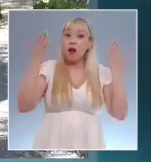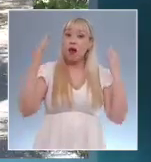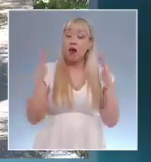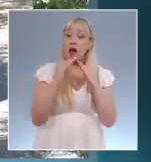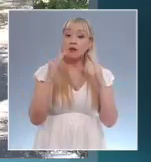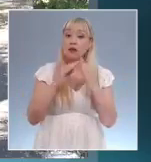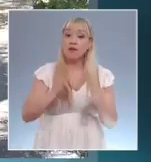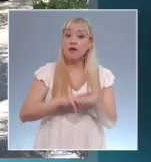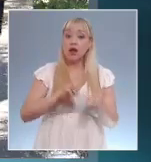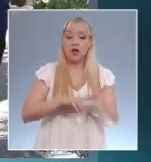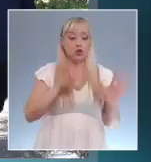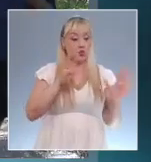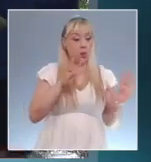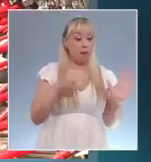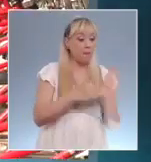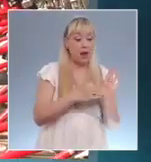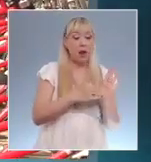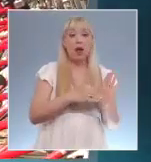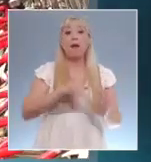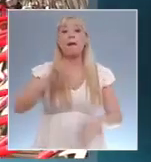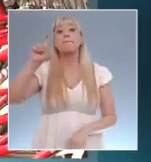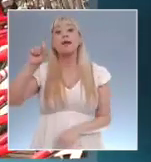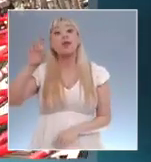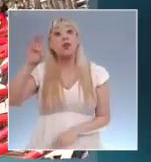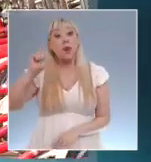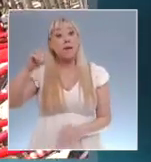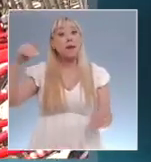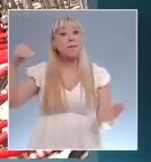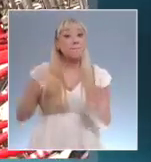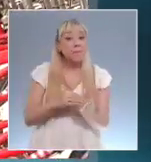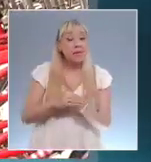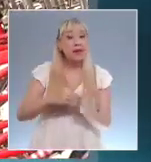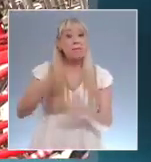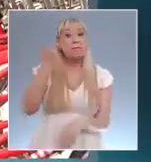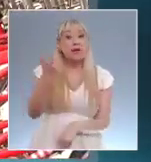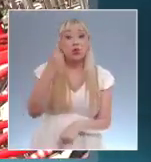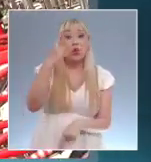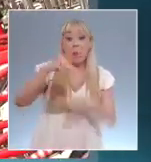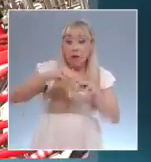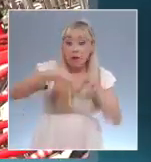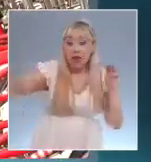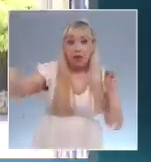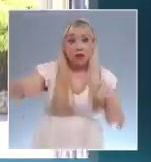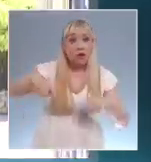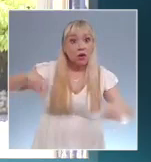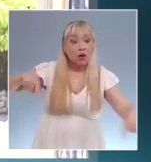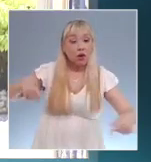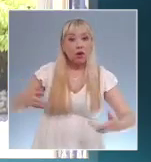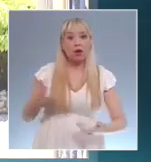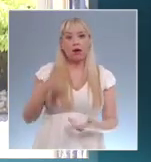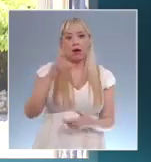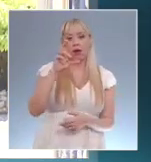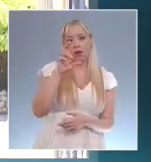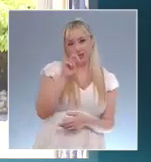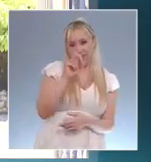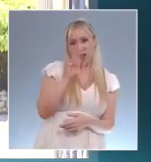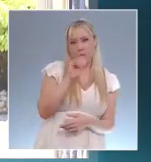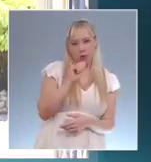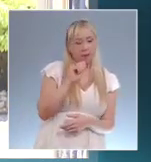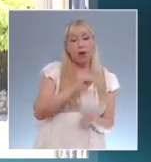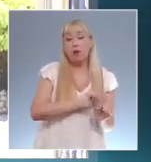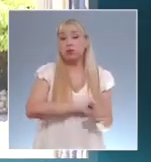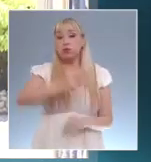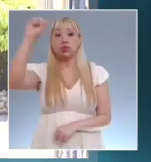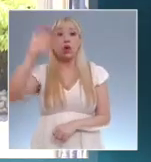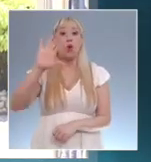cerca del Parque Bicentenario, de 40,000 a 44,000 pesos en los alrededores de los viveros de Coyoacán y de 50,000